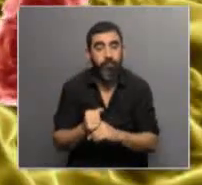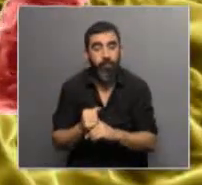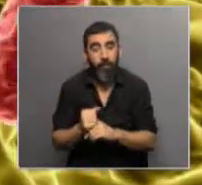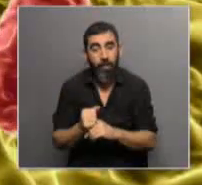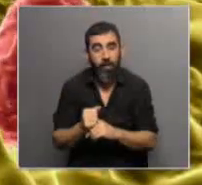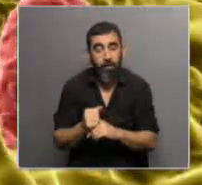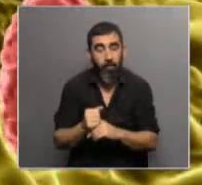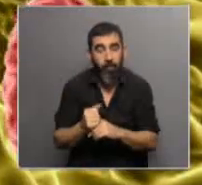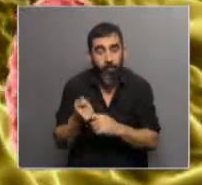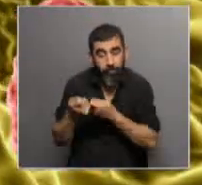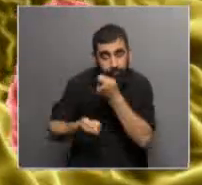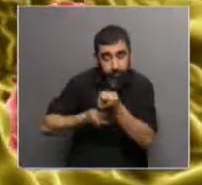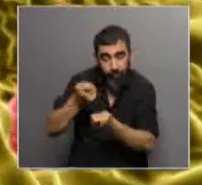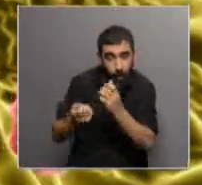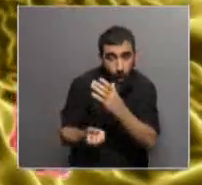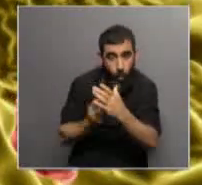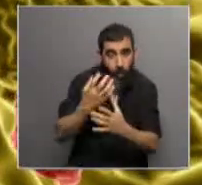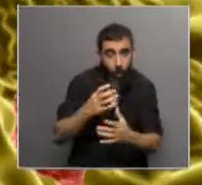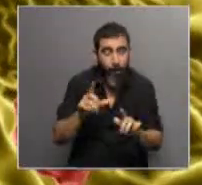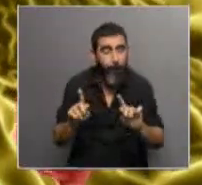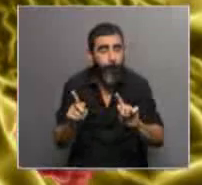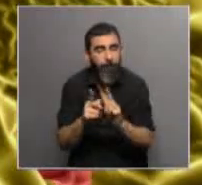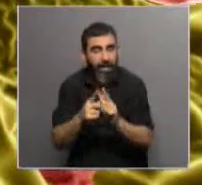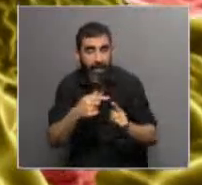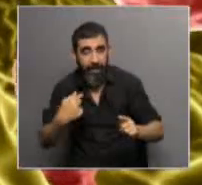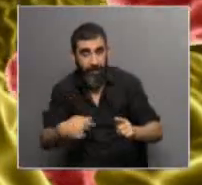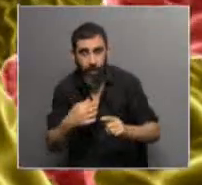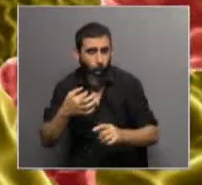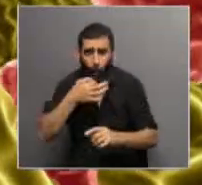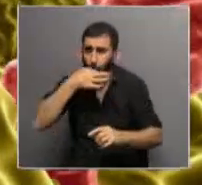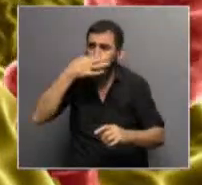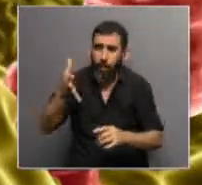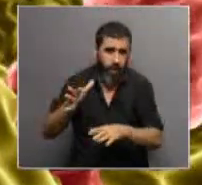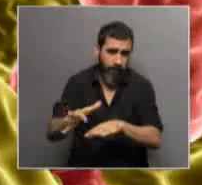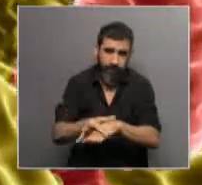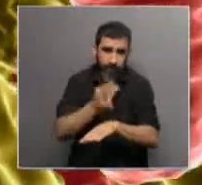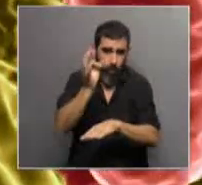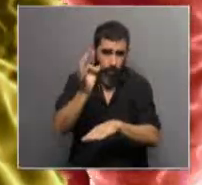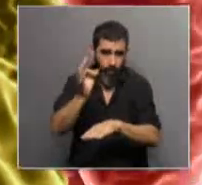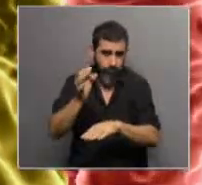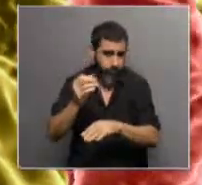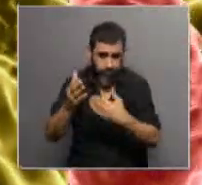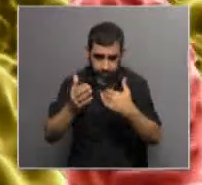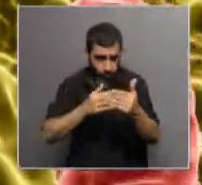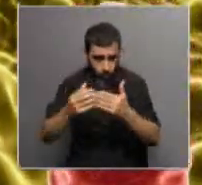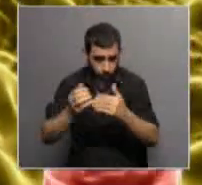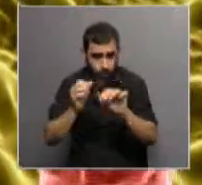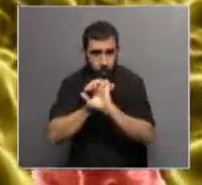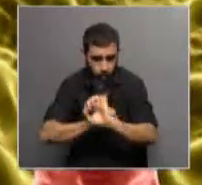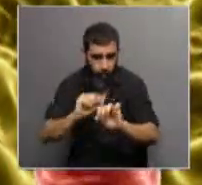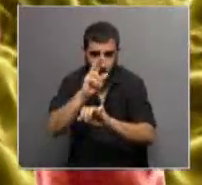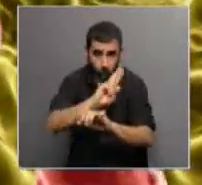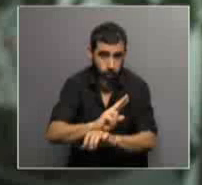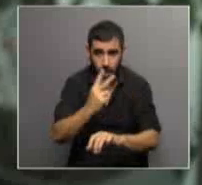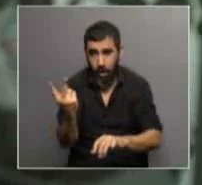de órgano jdd es el de mini intestinos se pueden usar cualquier tipo de estas células madres embrionarias células madre